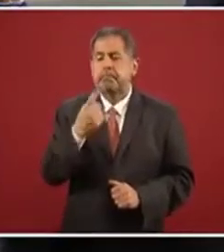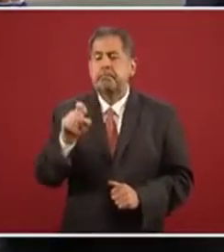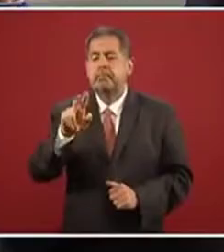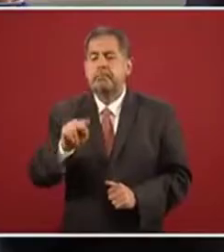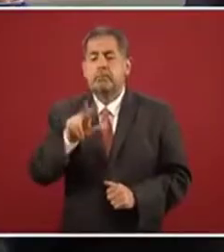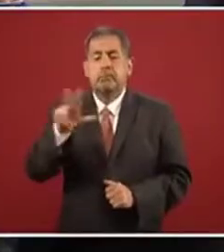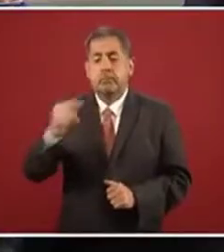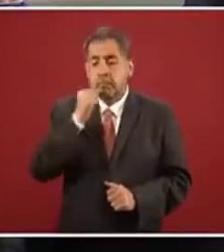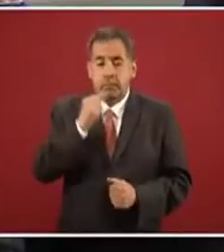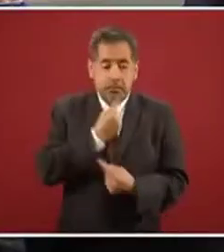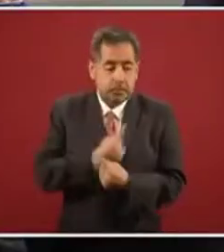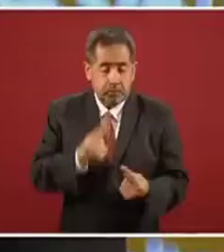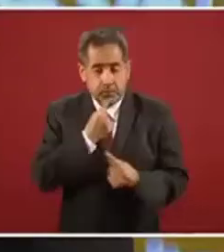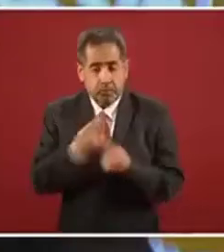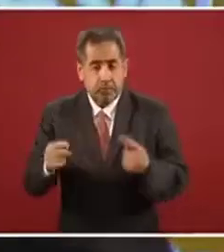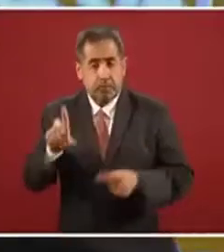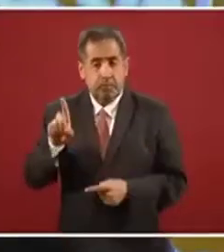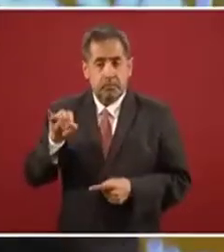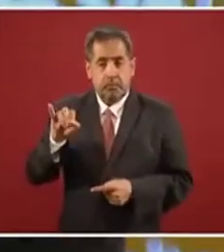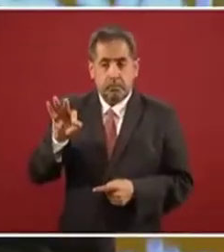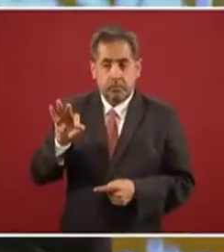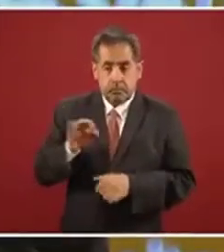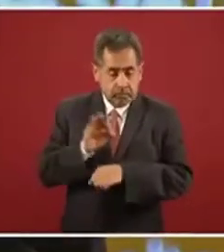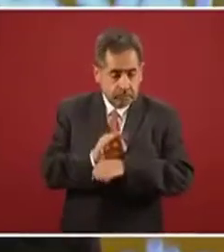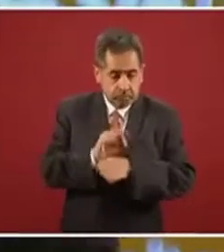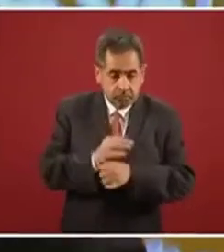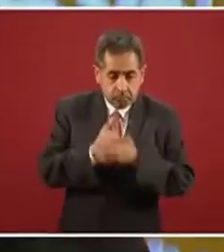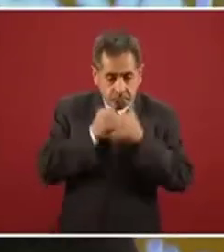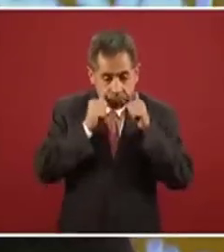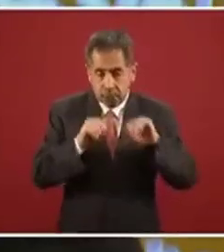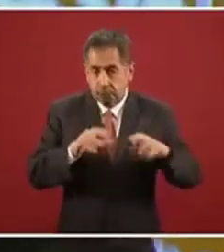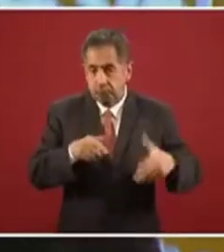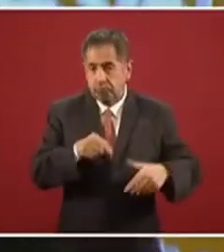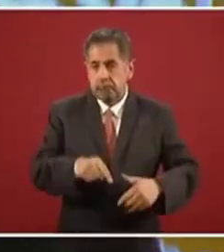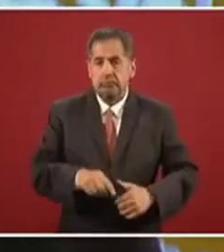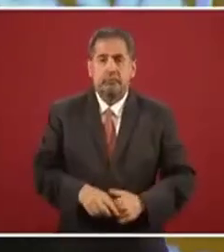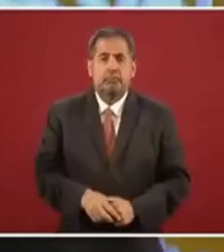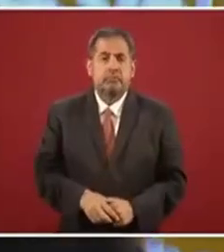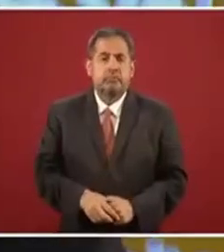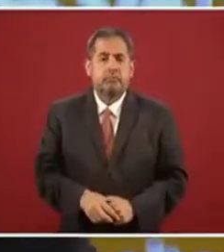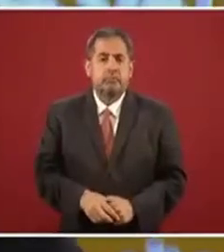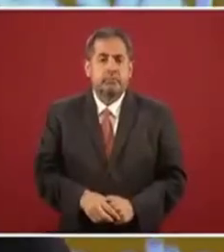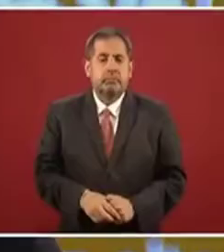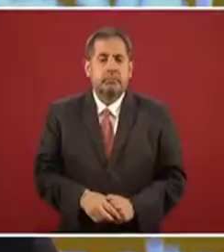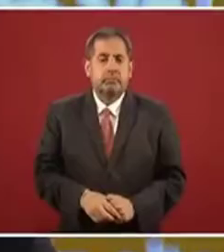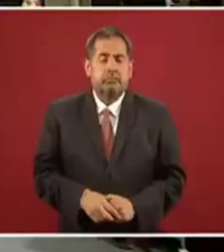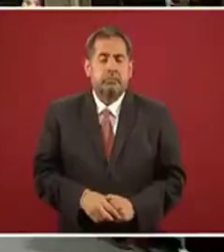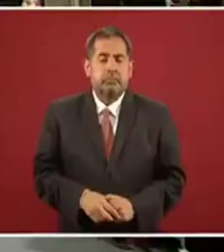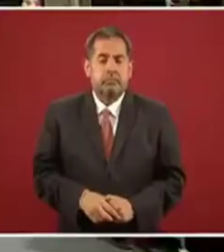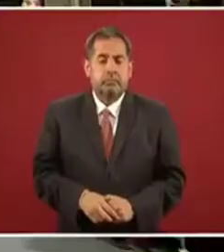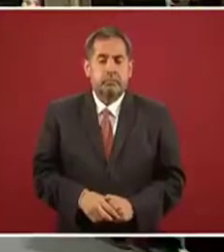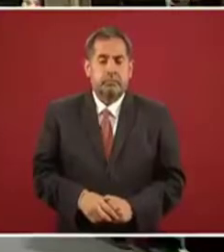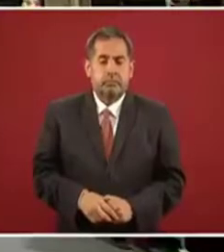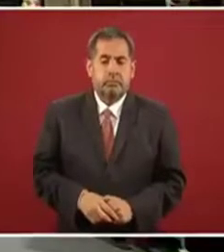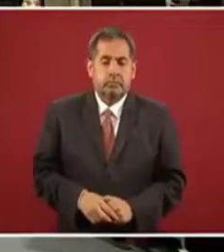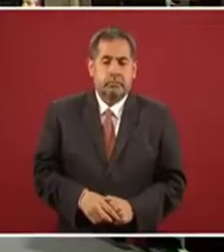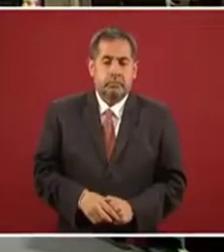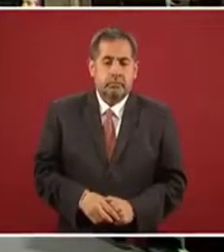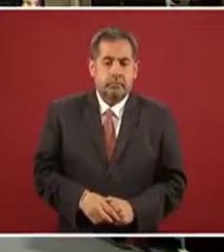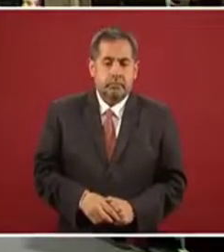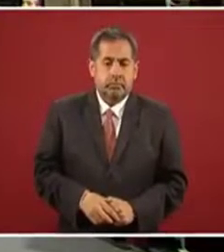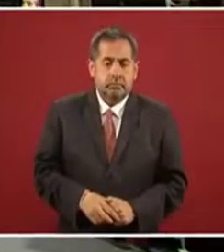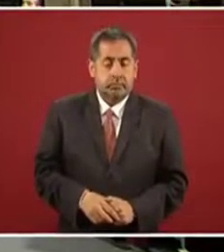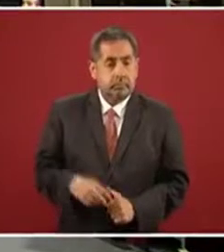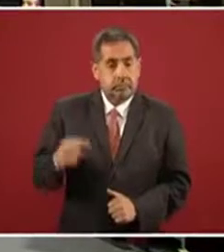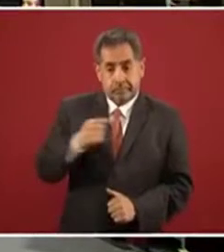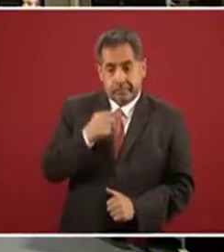1,188 niñas y niños atendidos por el DIF, en lo que va de este programa. ¿Mande? ¿Total de cuántos niños hay? Esos